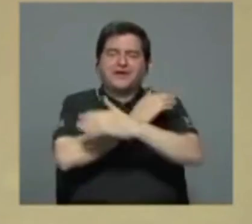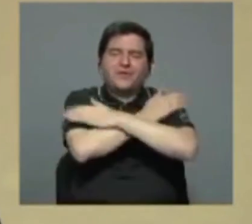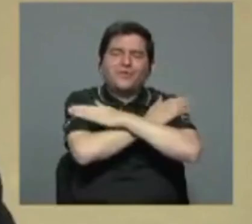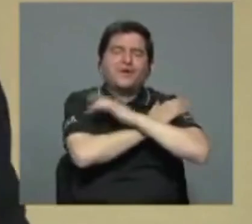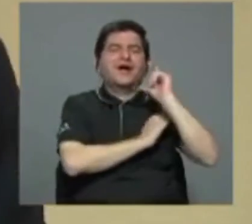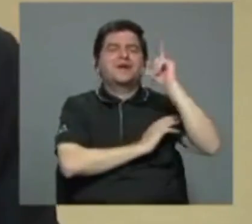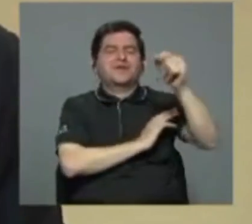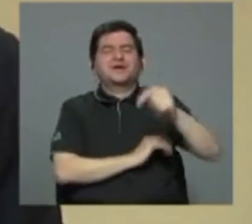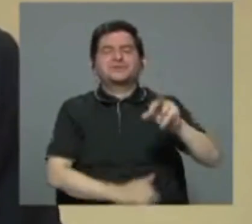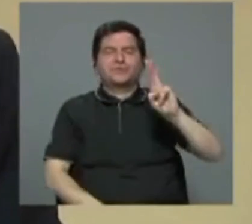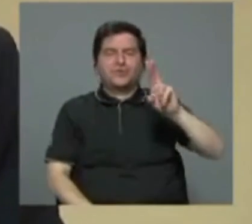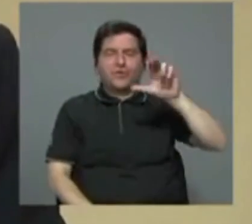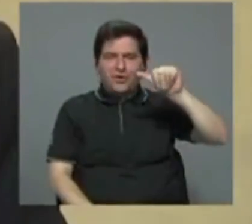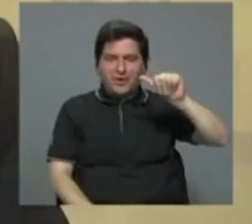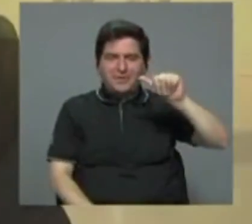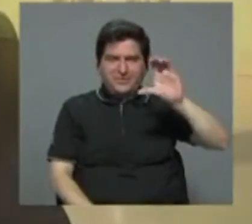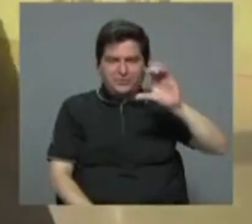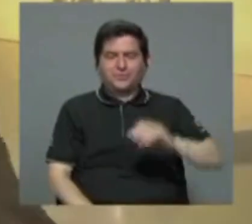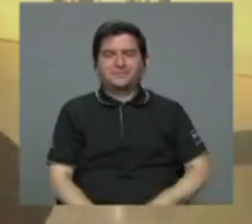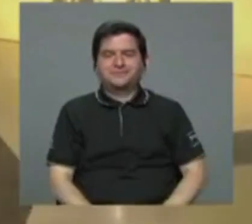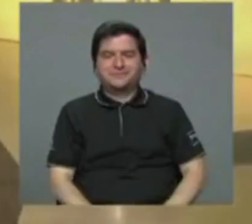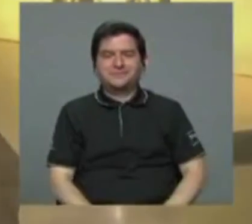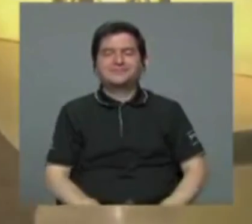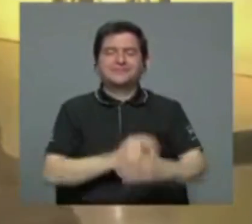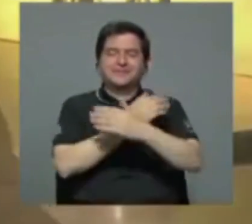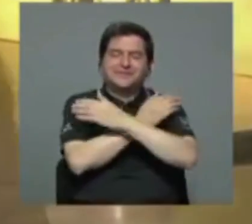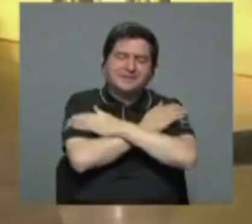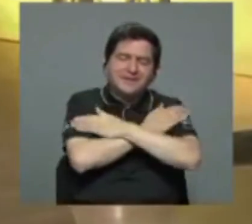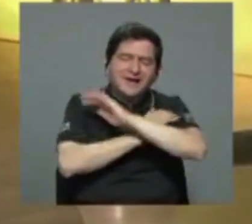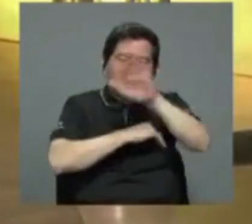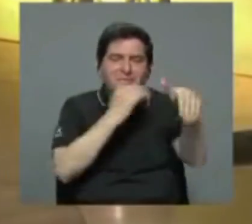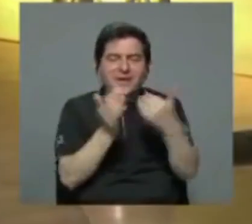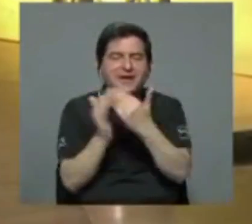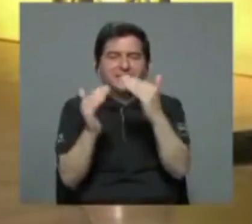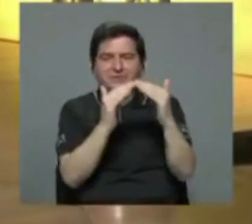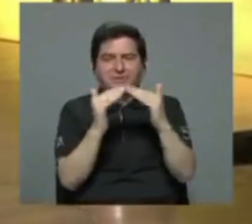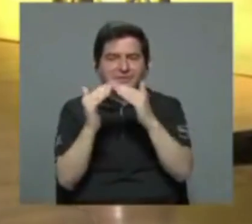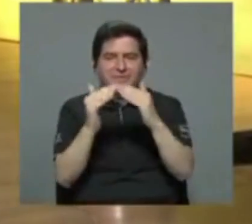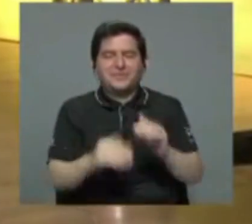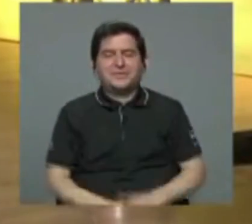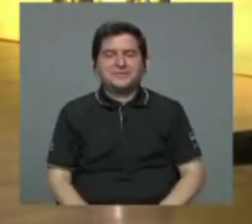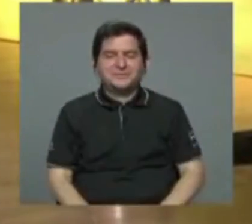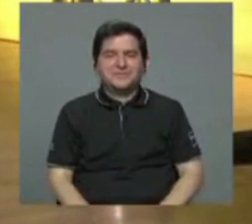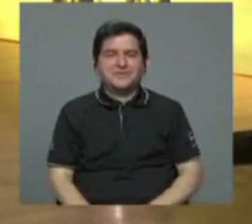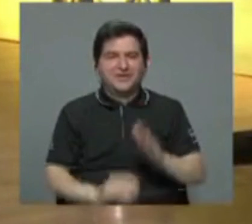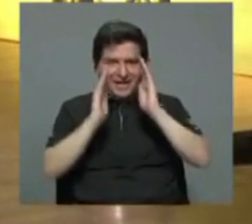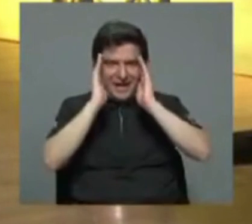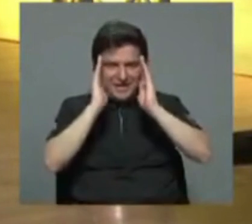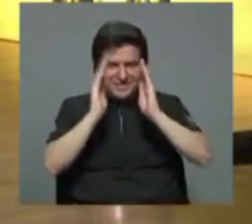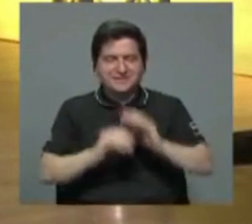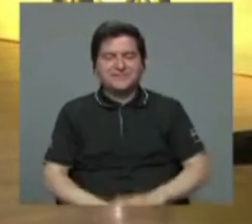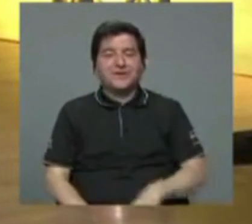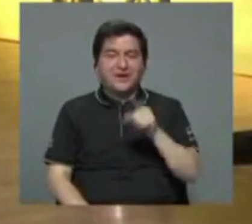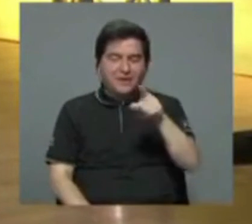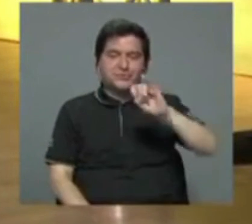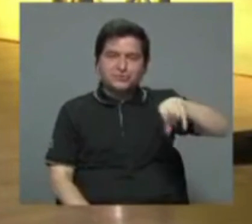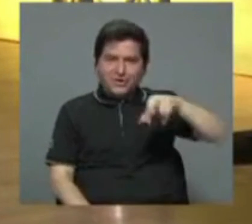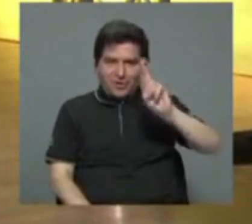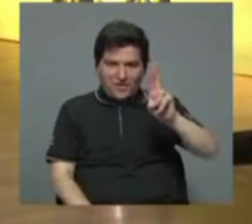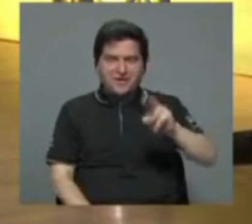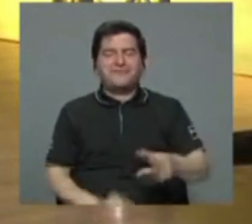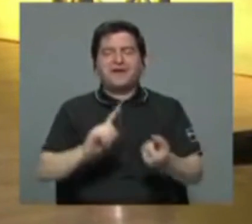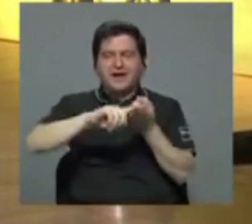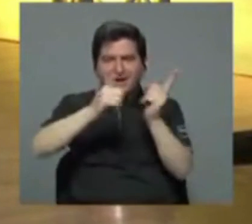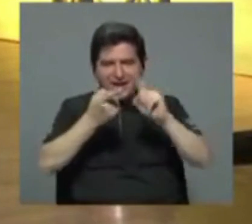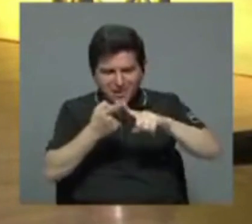la distancia, don Rodrigo Alberto. Un gran cariño para toda la población, para quienes nos escuchan. Para usted, Juan Rafael, mi